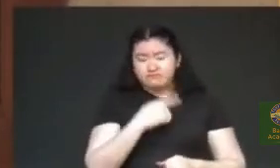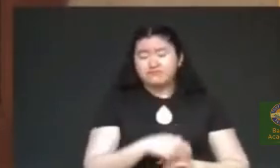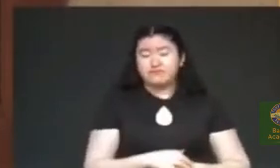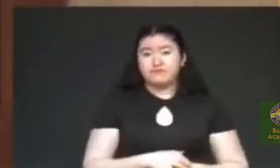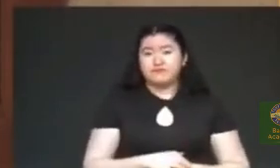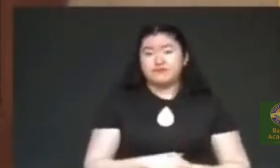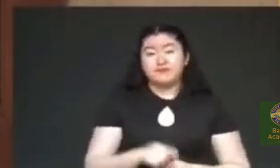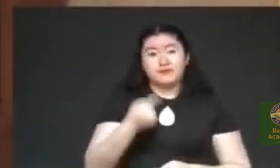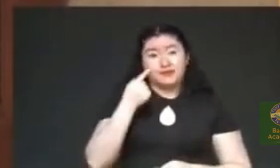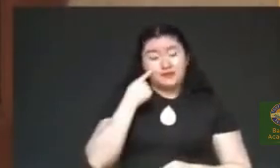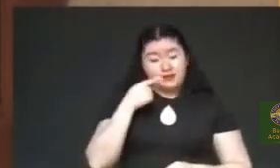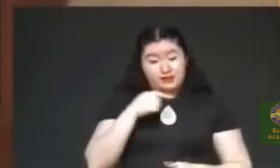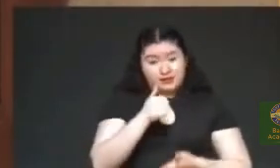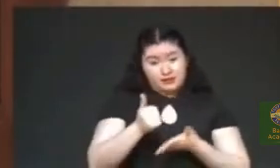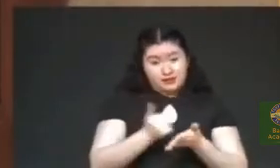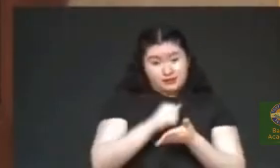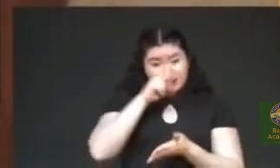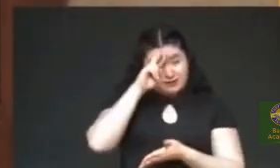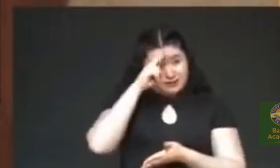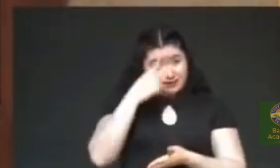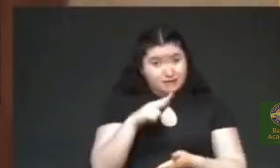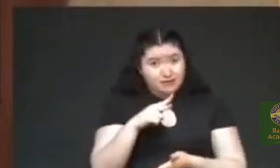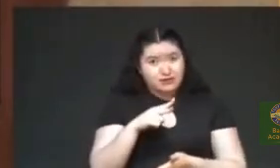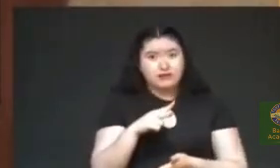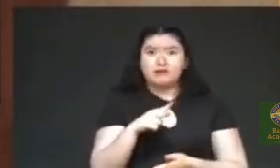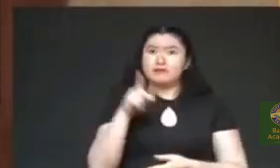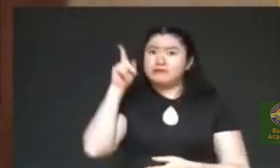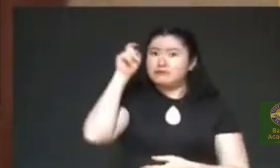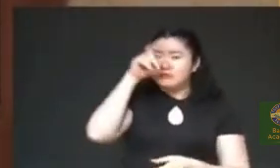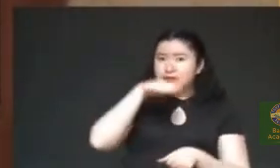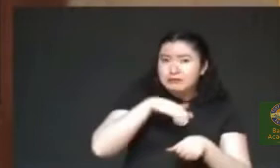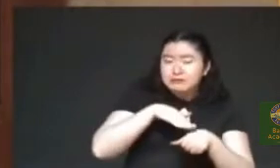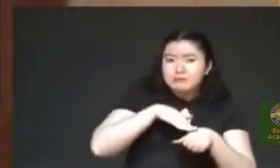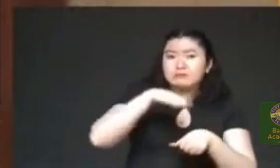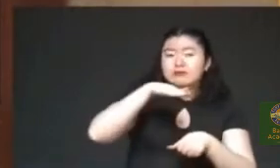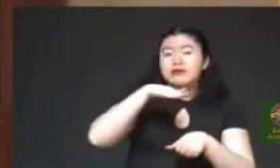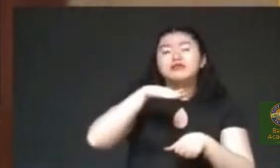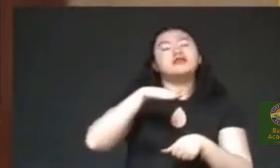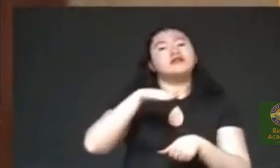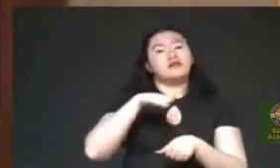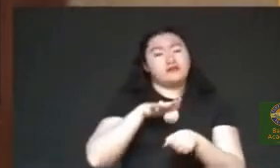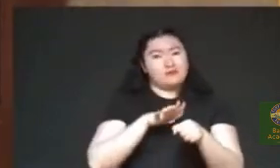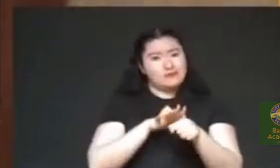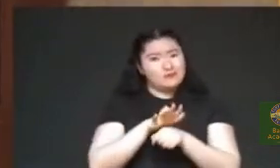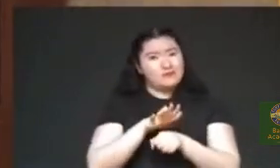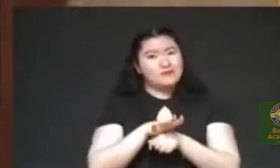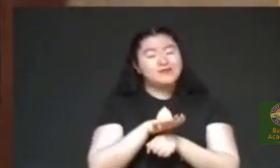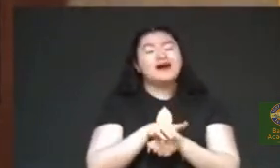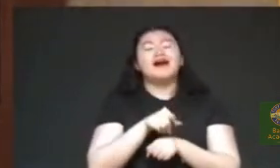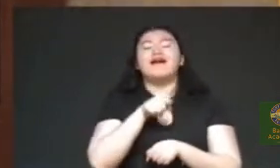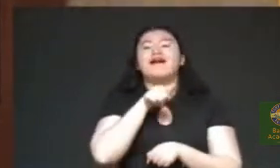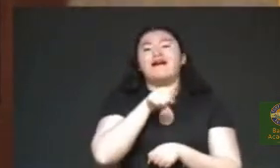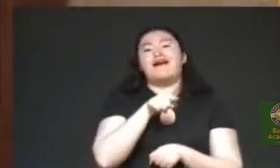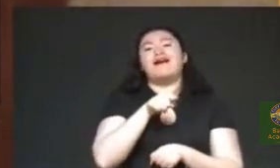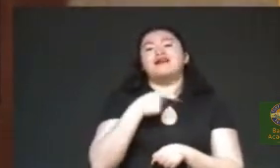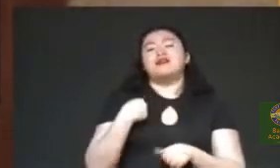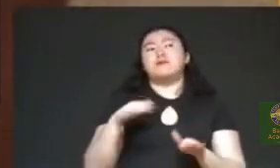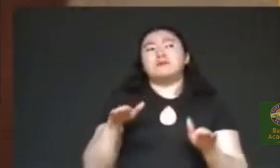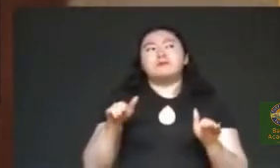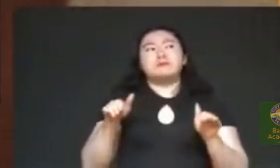sale más caro abandonar la escuela que continuar estudiando. ¿Por qué? Por todos los apoyos que da la jefa de gobierno.